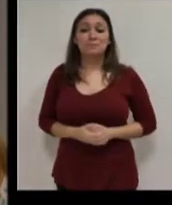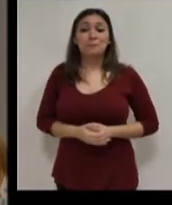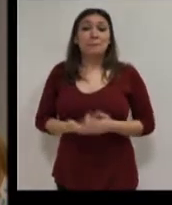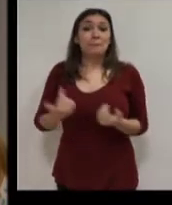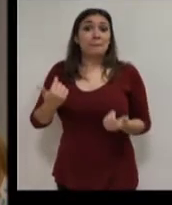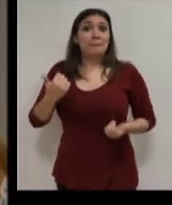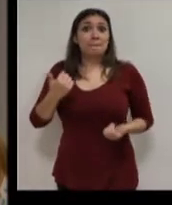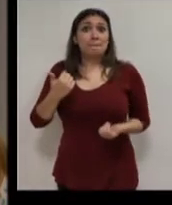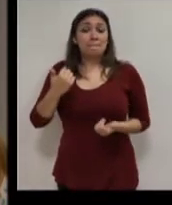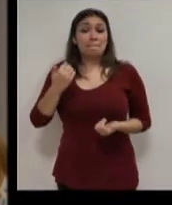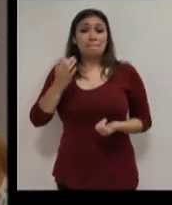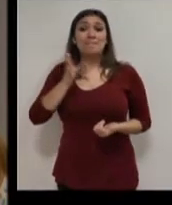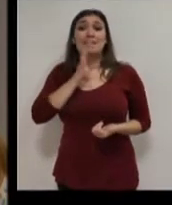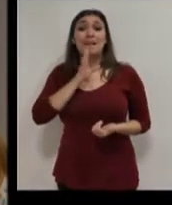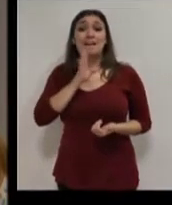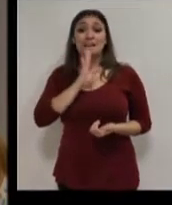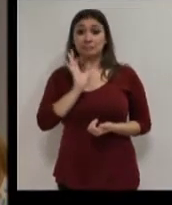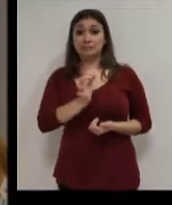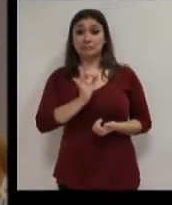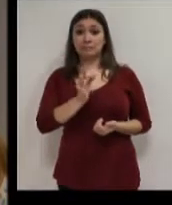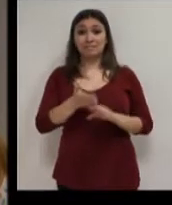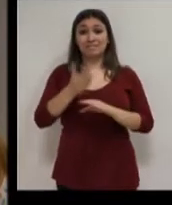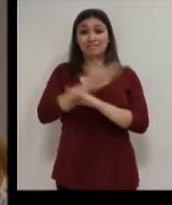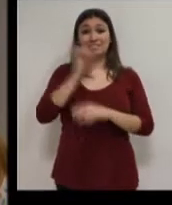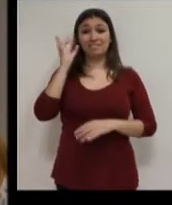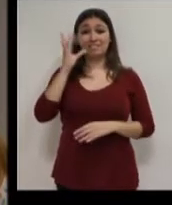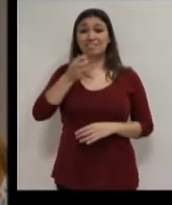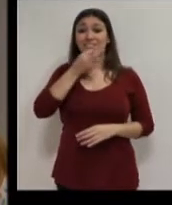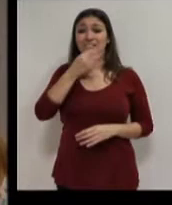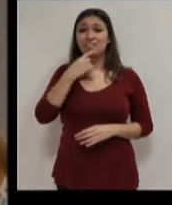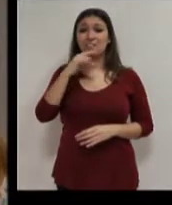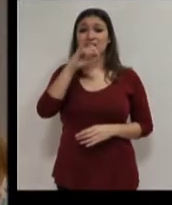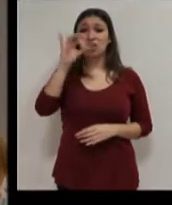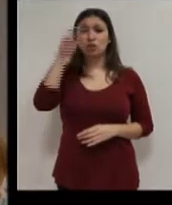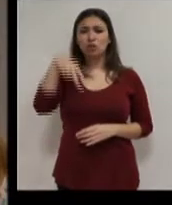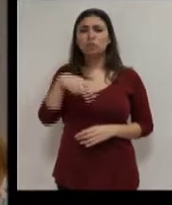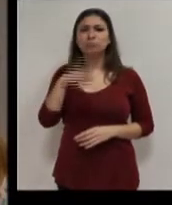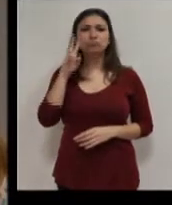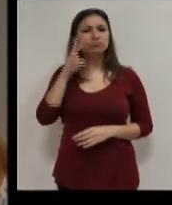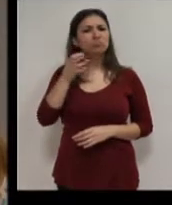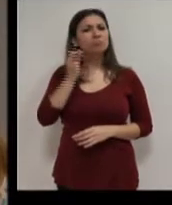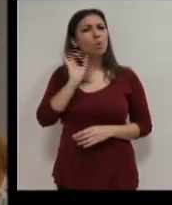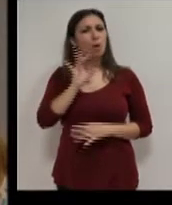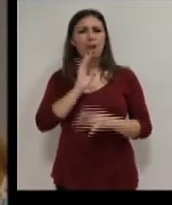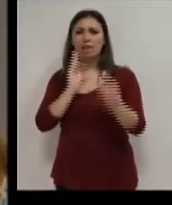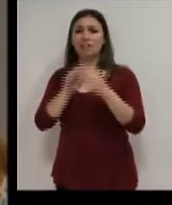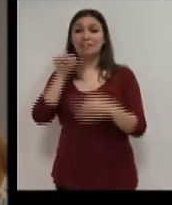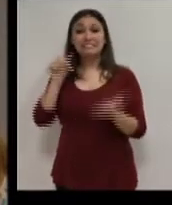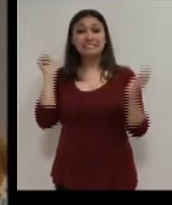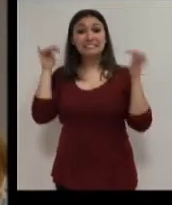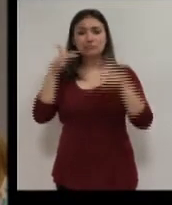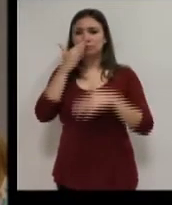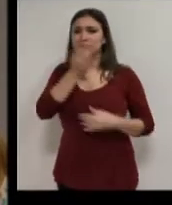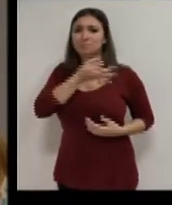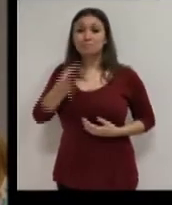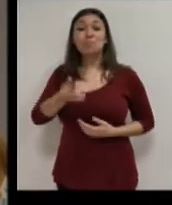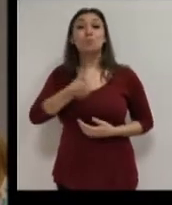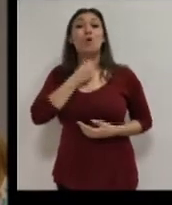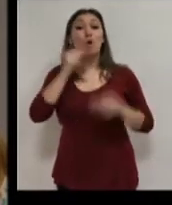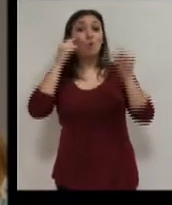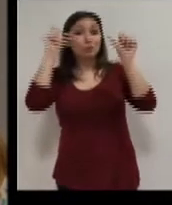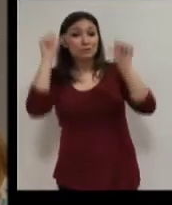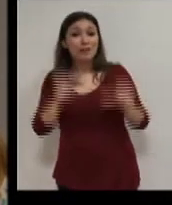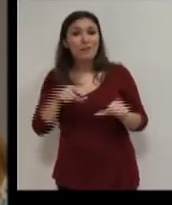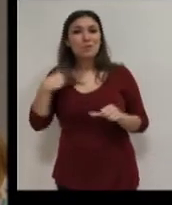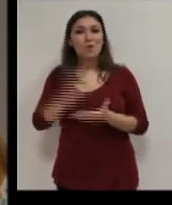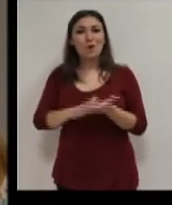gracias. Me parece, como ha dicho John, que este encuentro es muy oportuno. Y sobre